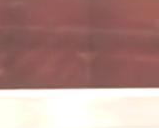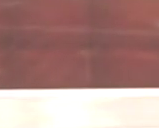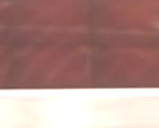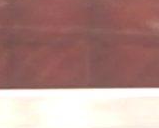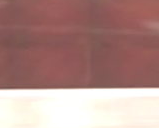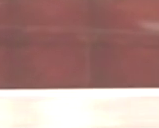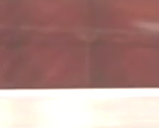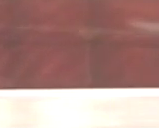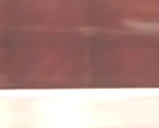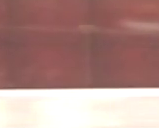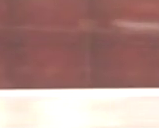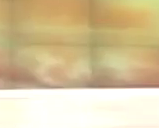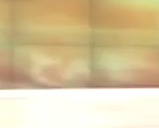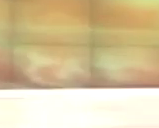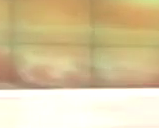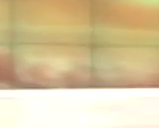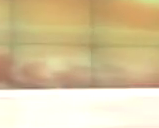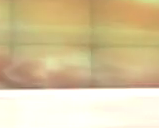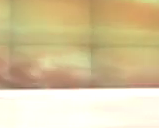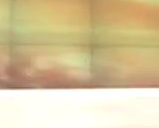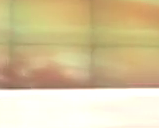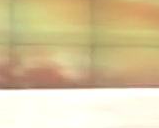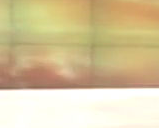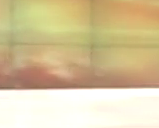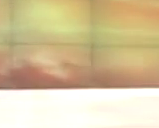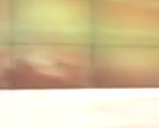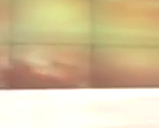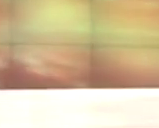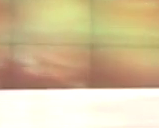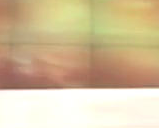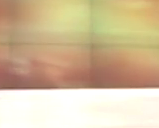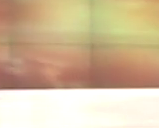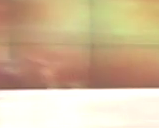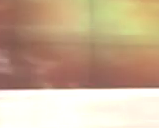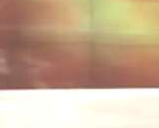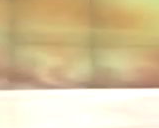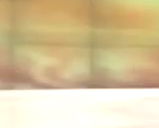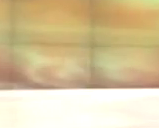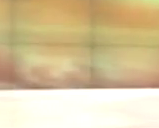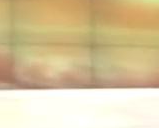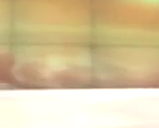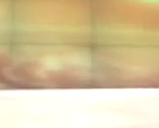de orientación y también interacción con la Red de Articulación y Acción Sociopolítica.